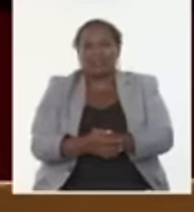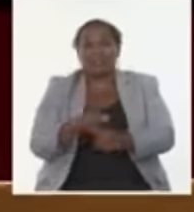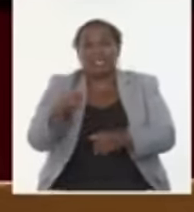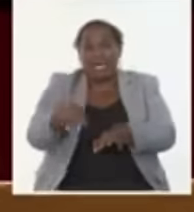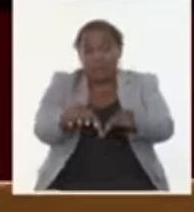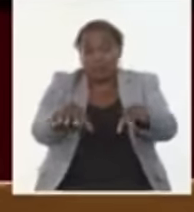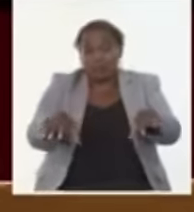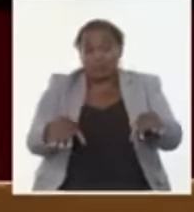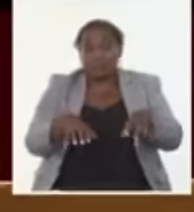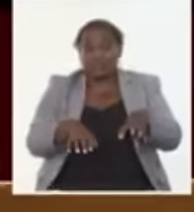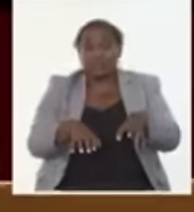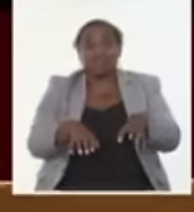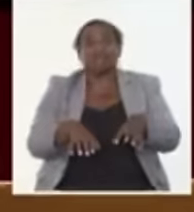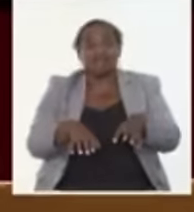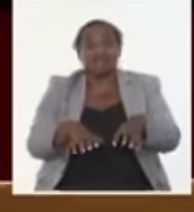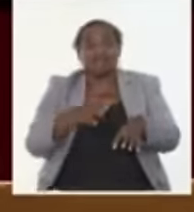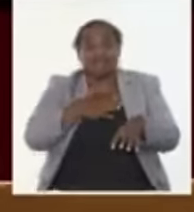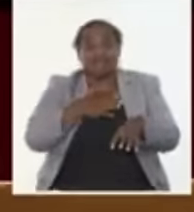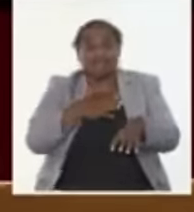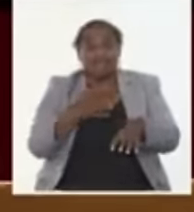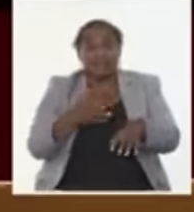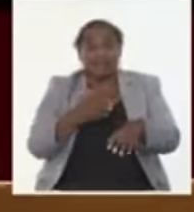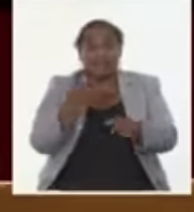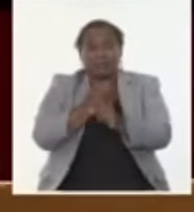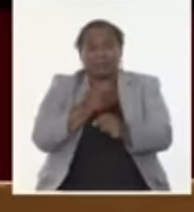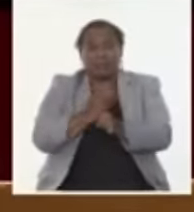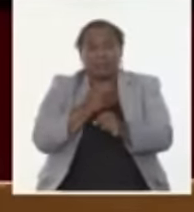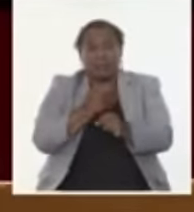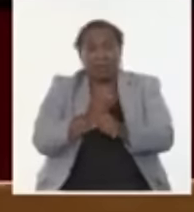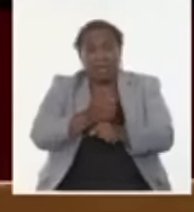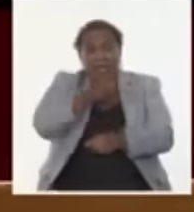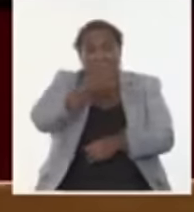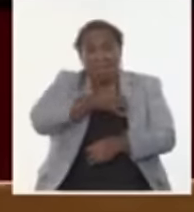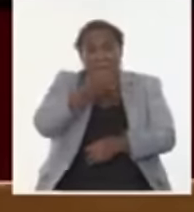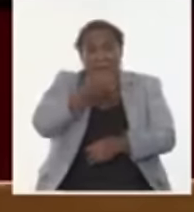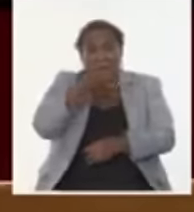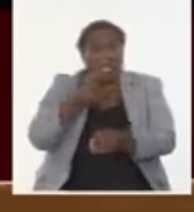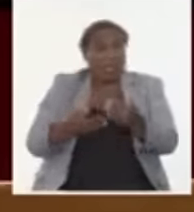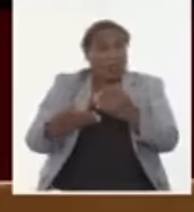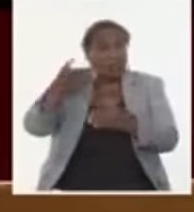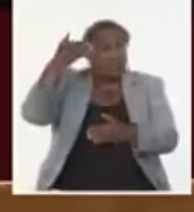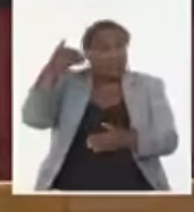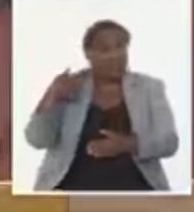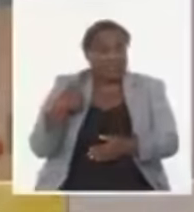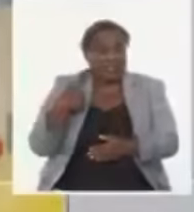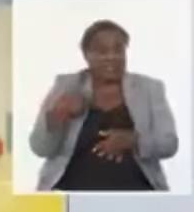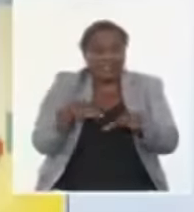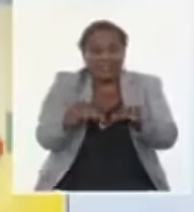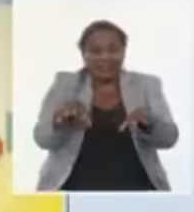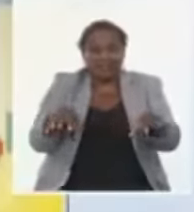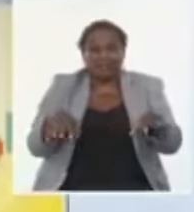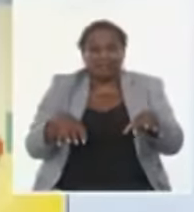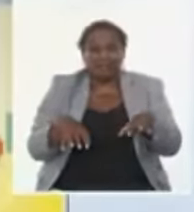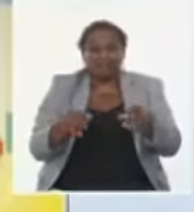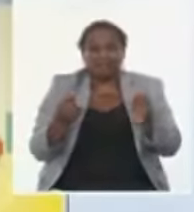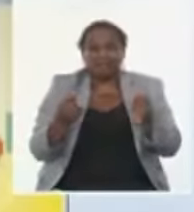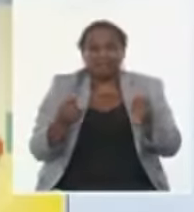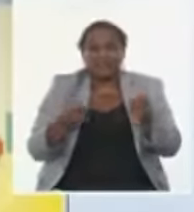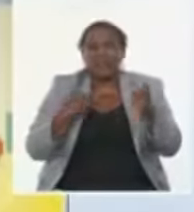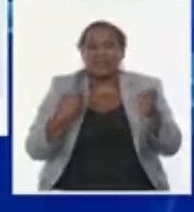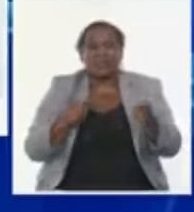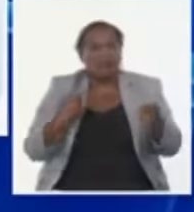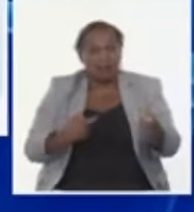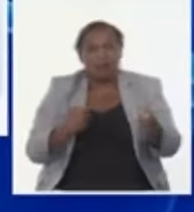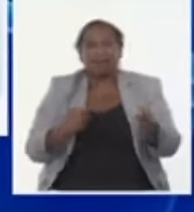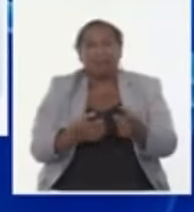contexto nos hemos desempeñado, y como nos referimos anteriormente, en un escenario de economía de guerra,